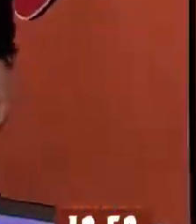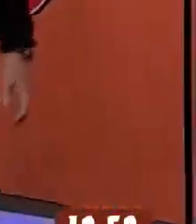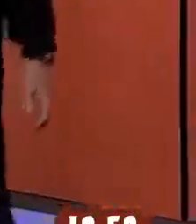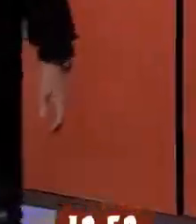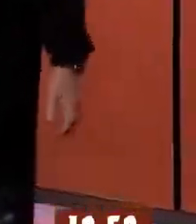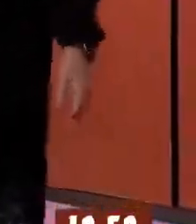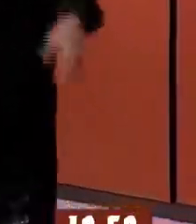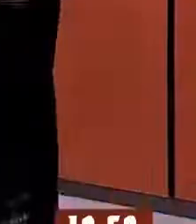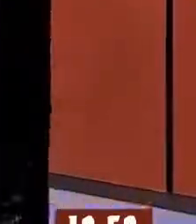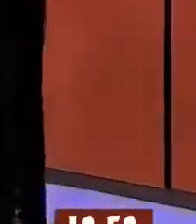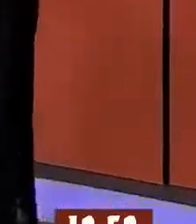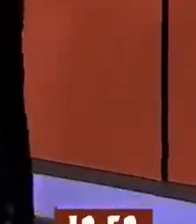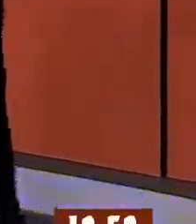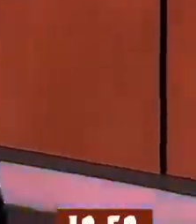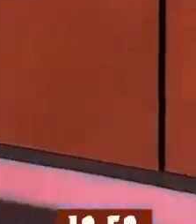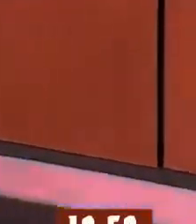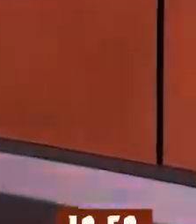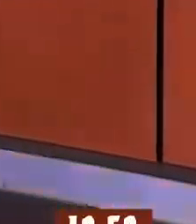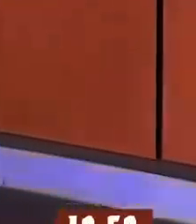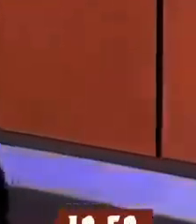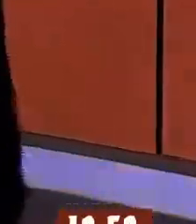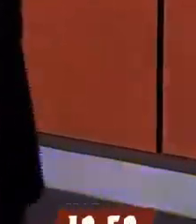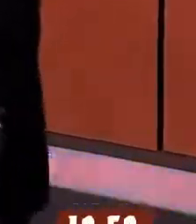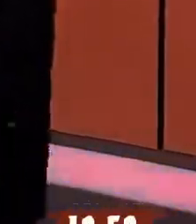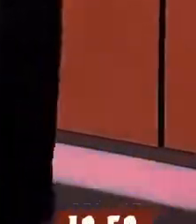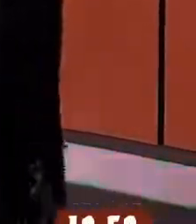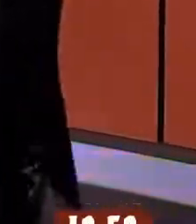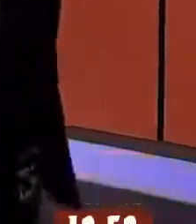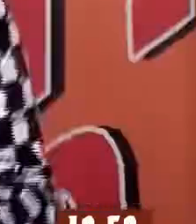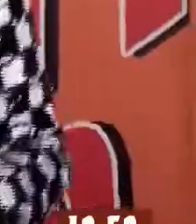siempre esperé. Sin yo mi